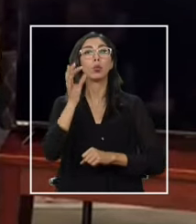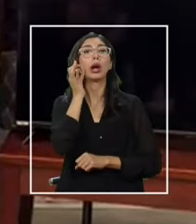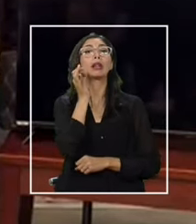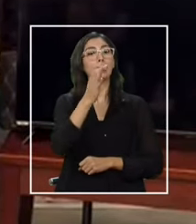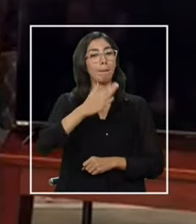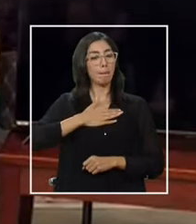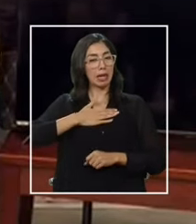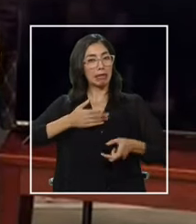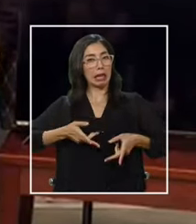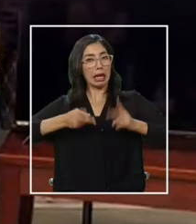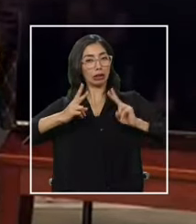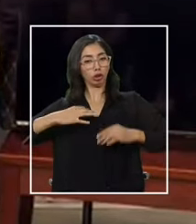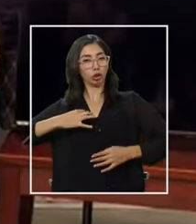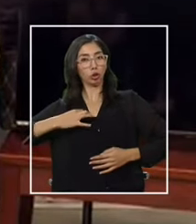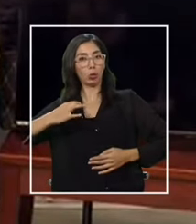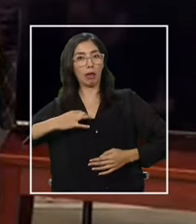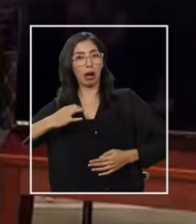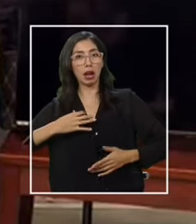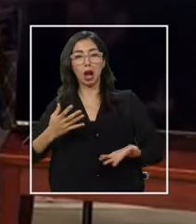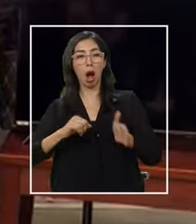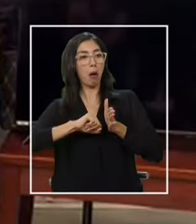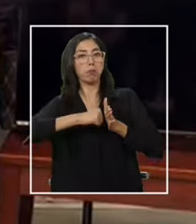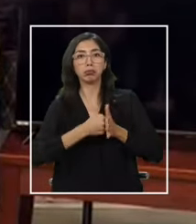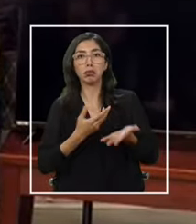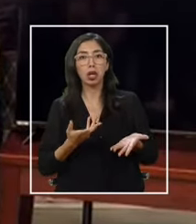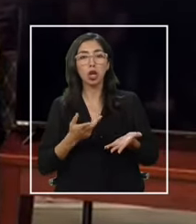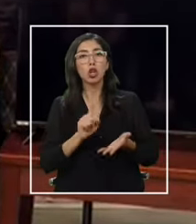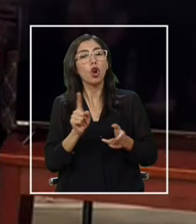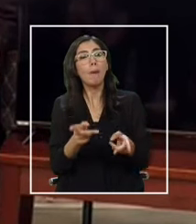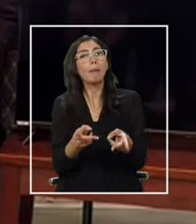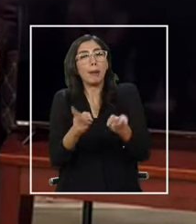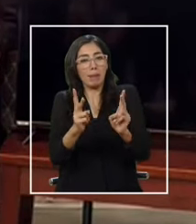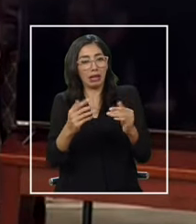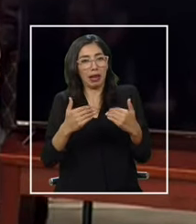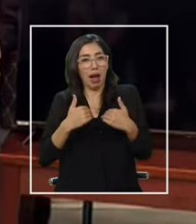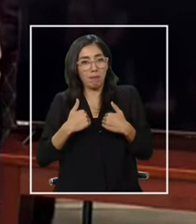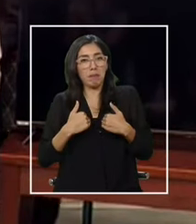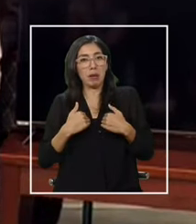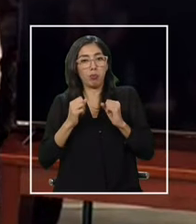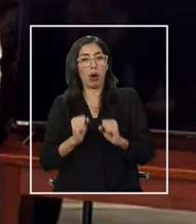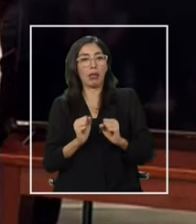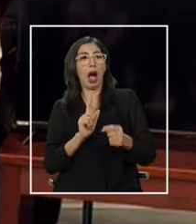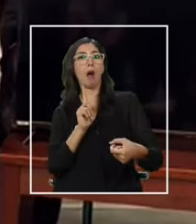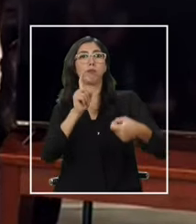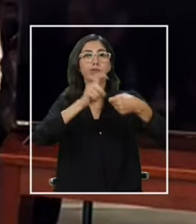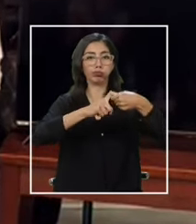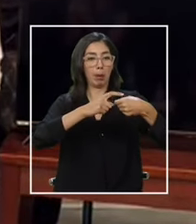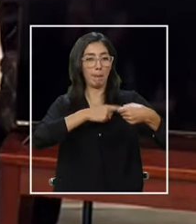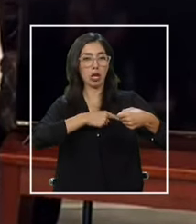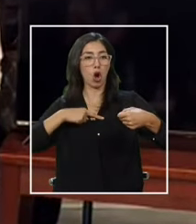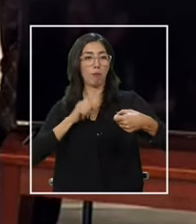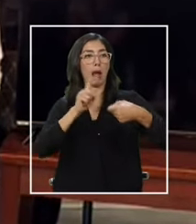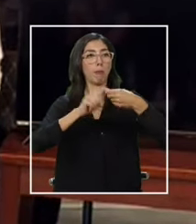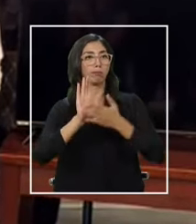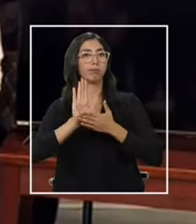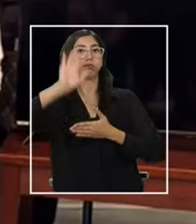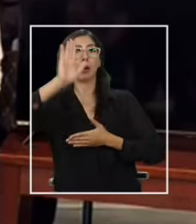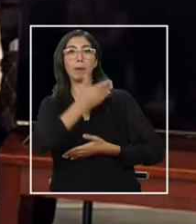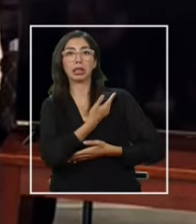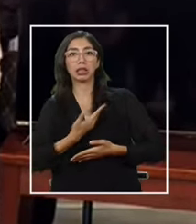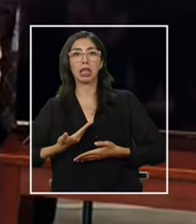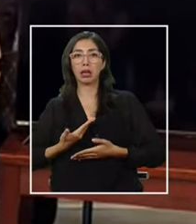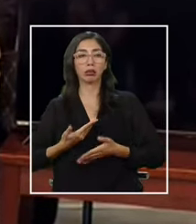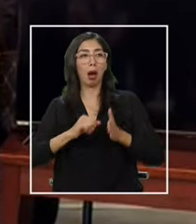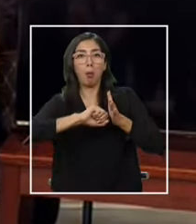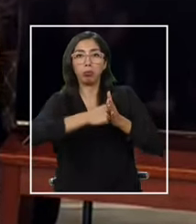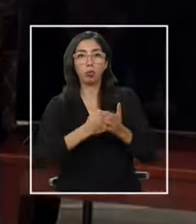venezolana están siendo conculcados al no permitirme acceder al sistema e inscribir mi candidatura a la